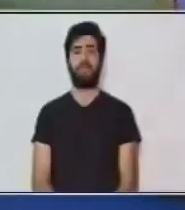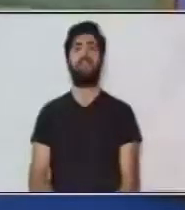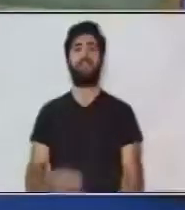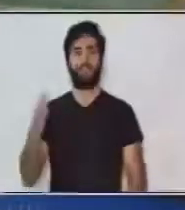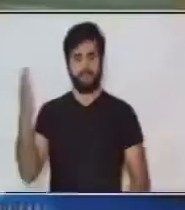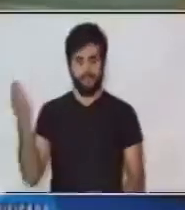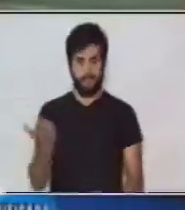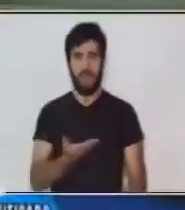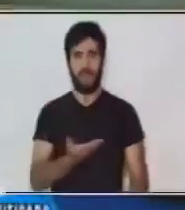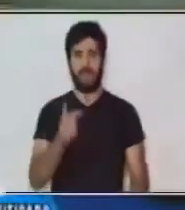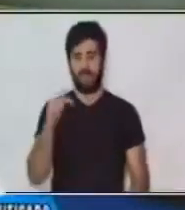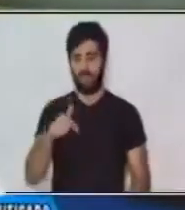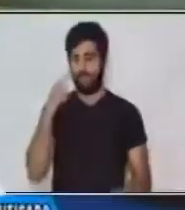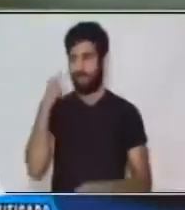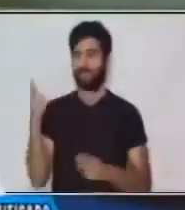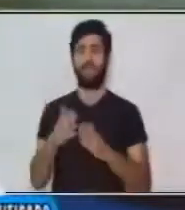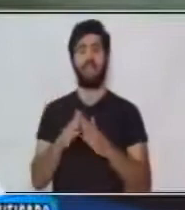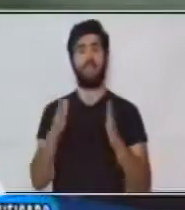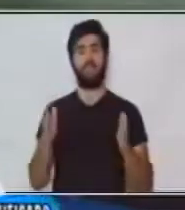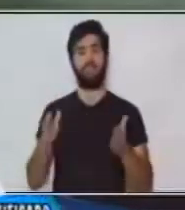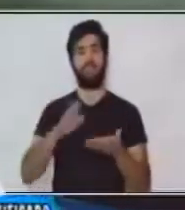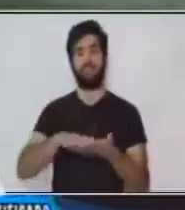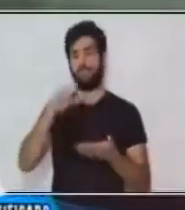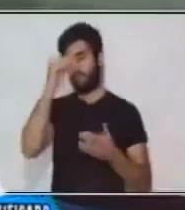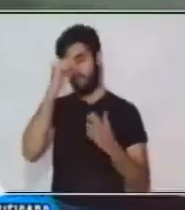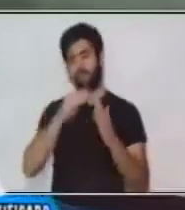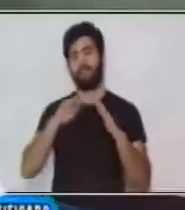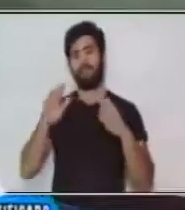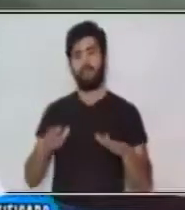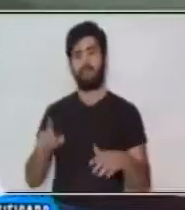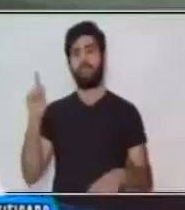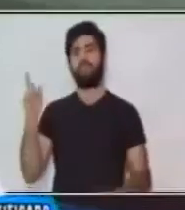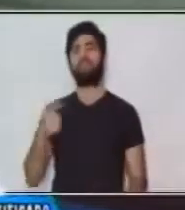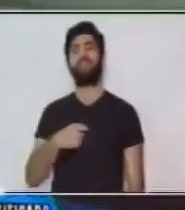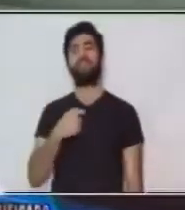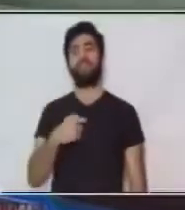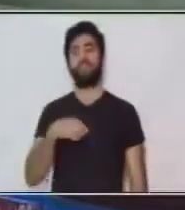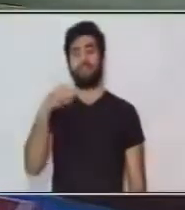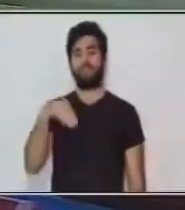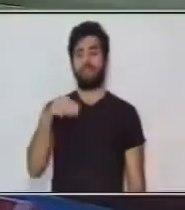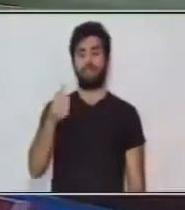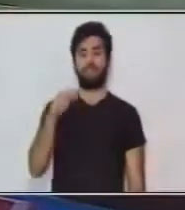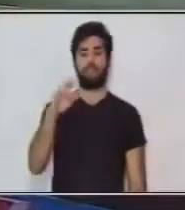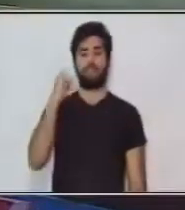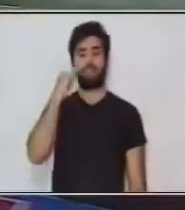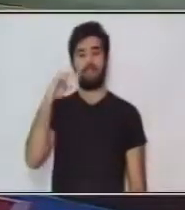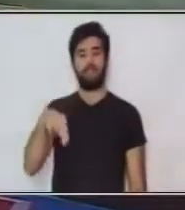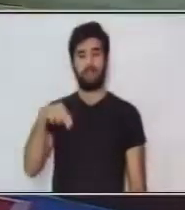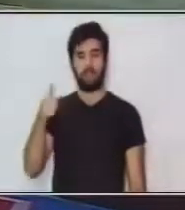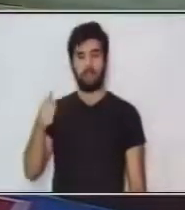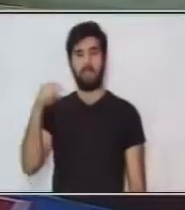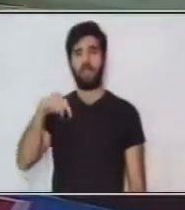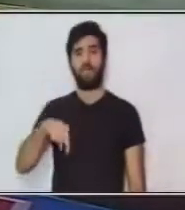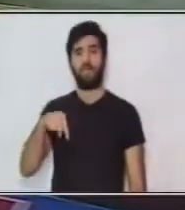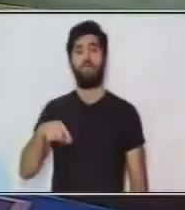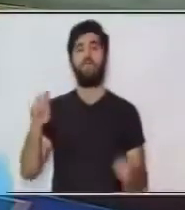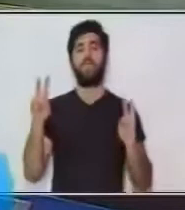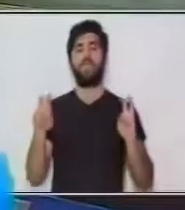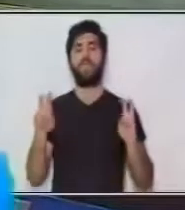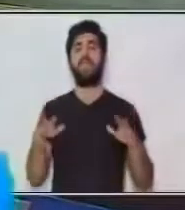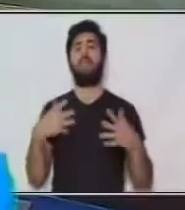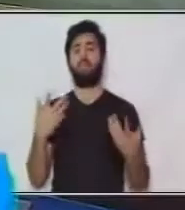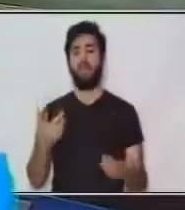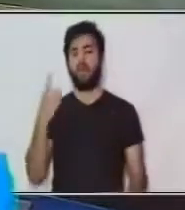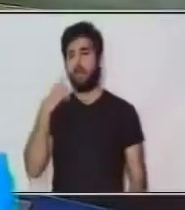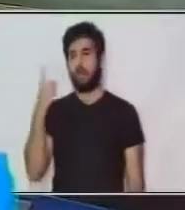Bienvenido a este espacio educativo Aprende en Casa. Soy Marina Palala y en esta oportunidad desarrollaré el tema de polígonos